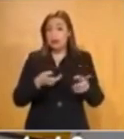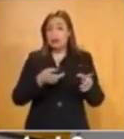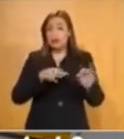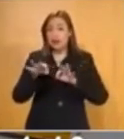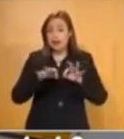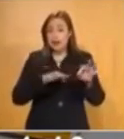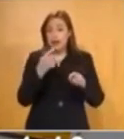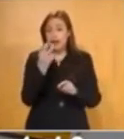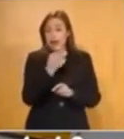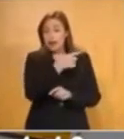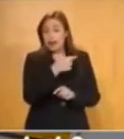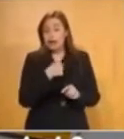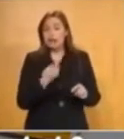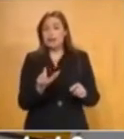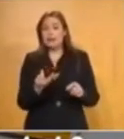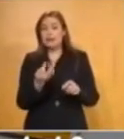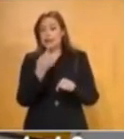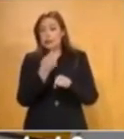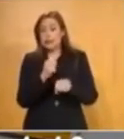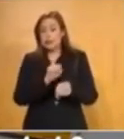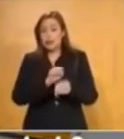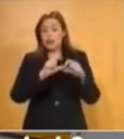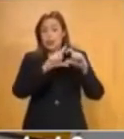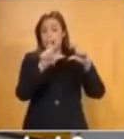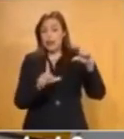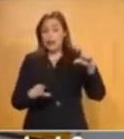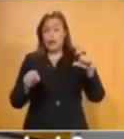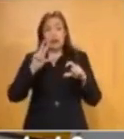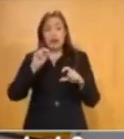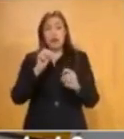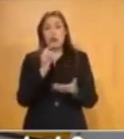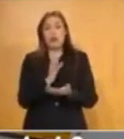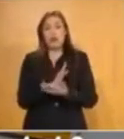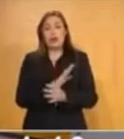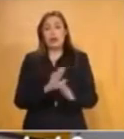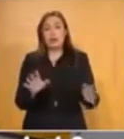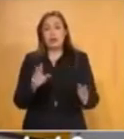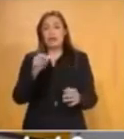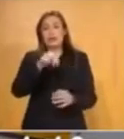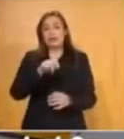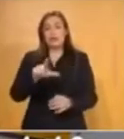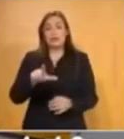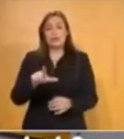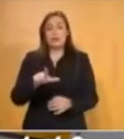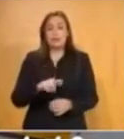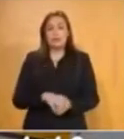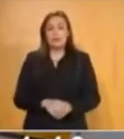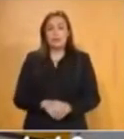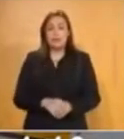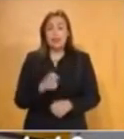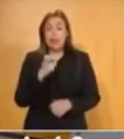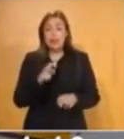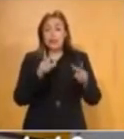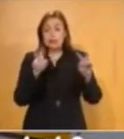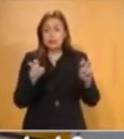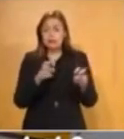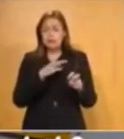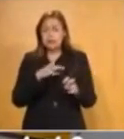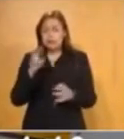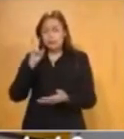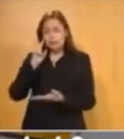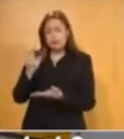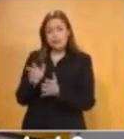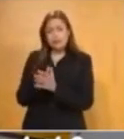todo el país, no solamente en Nuevo León. Y el programa de inglés es el mismo para todo el país, no solamente para Nuevo León. Estos temas los puedes encontrar en tu libro de